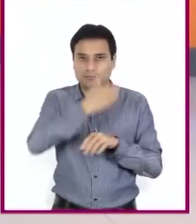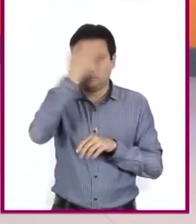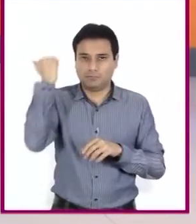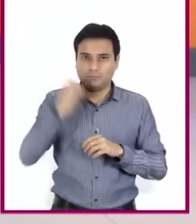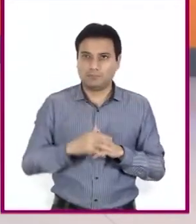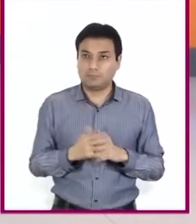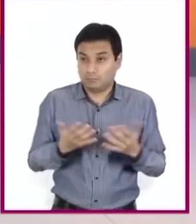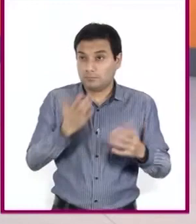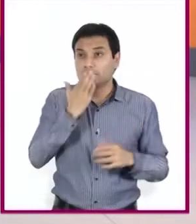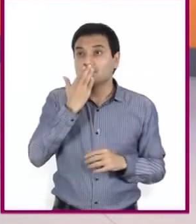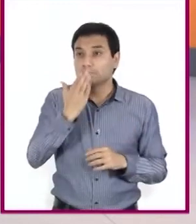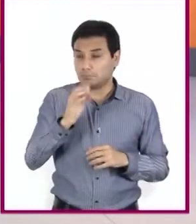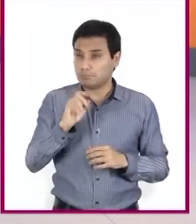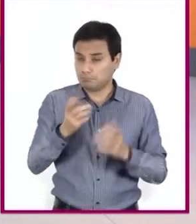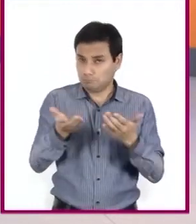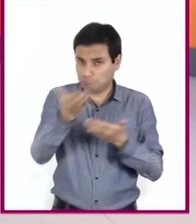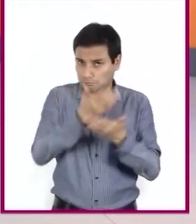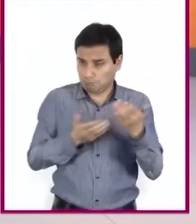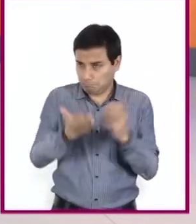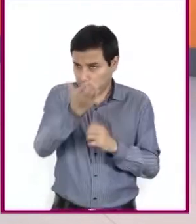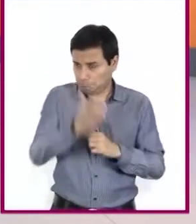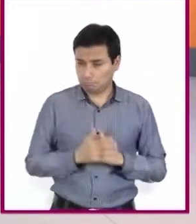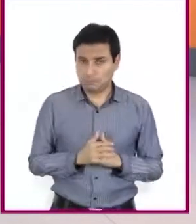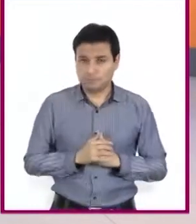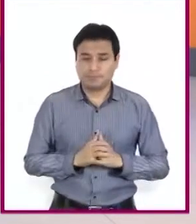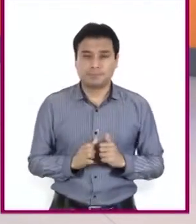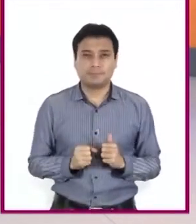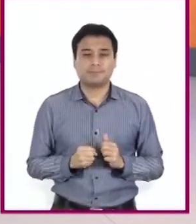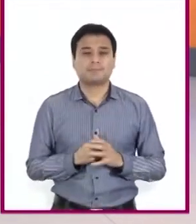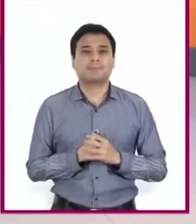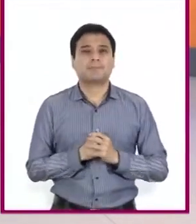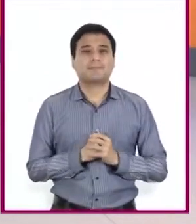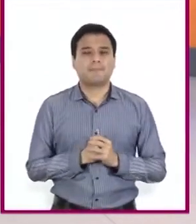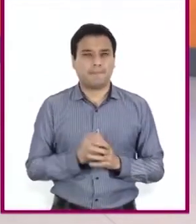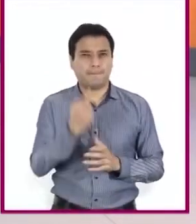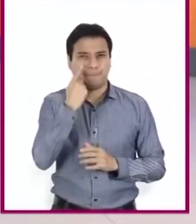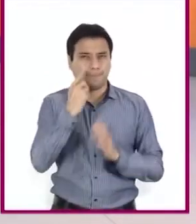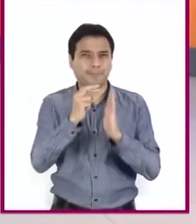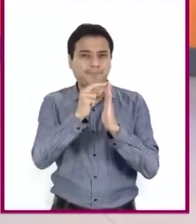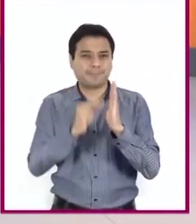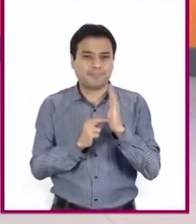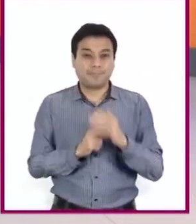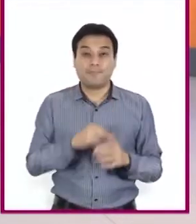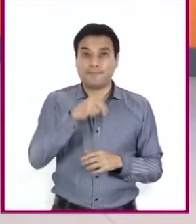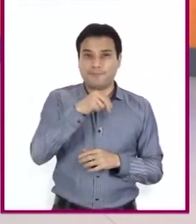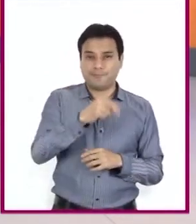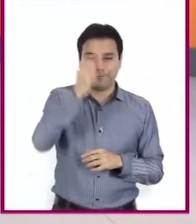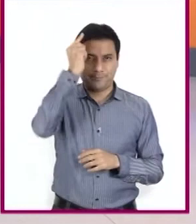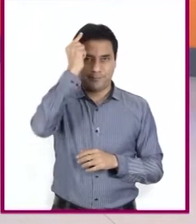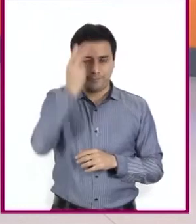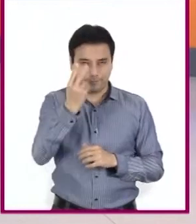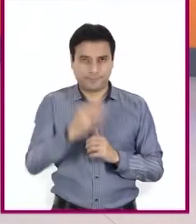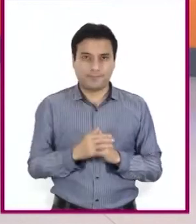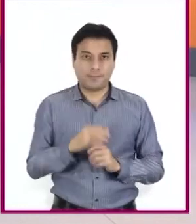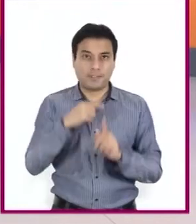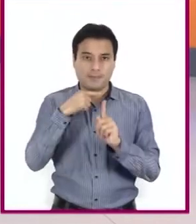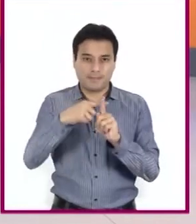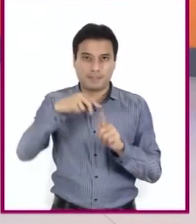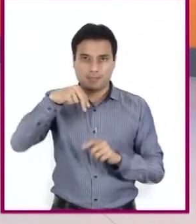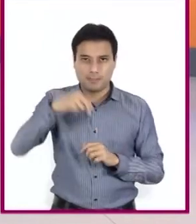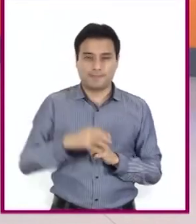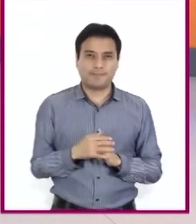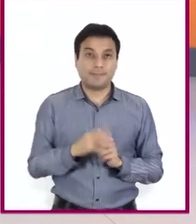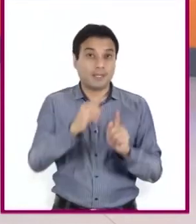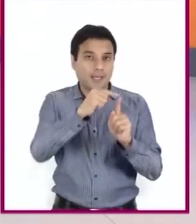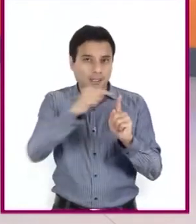Leslie, comparte la expresión algebraica. La expresión algebraica es n al cuadrado más n,